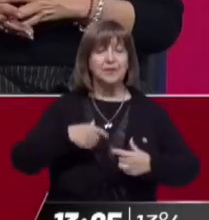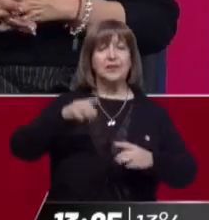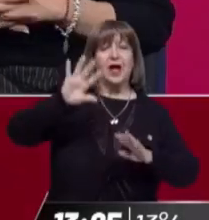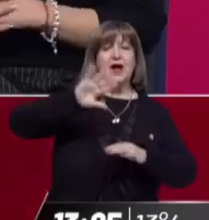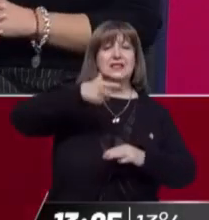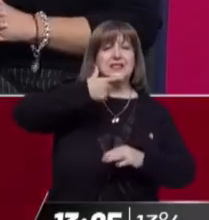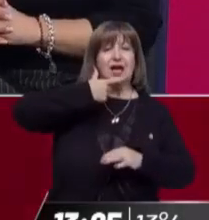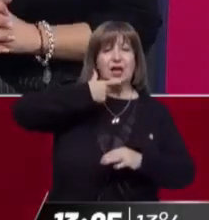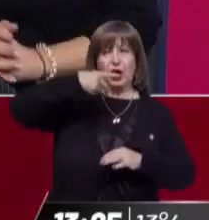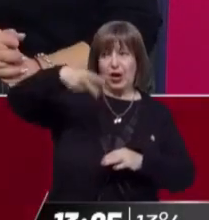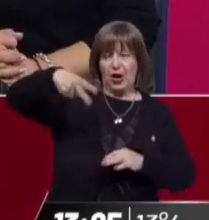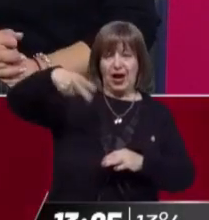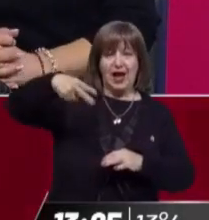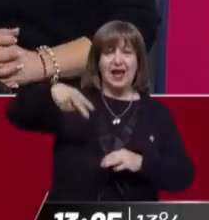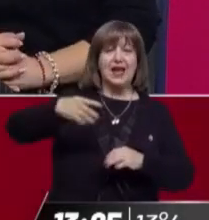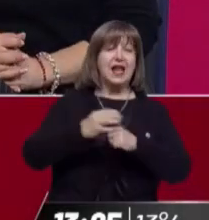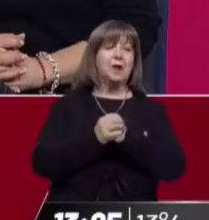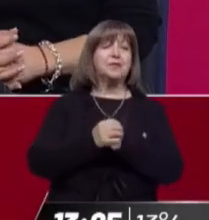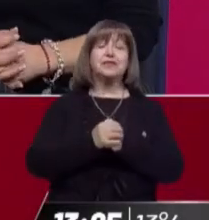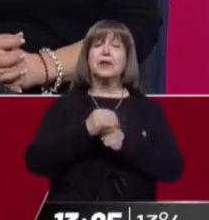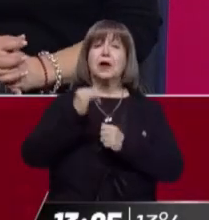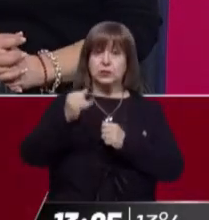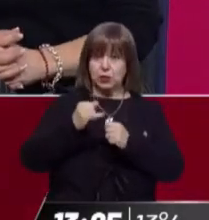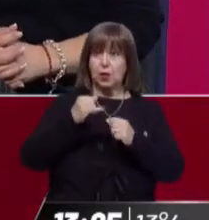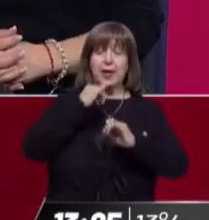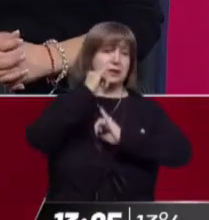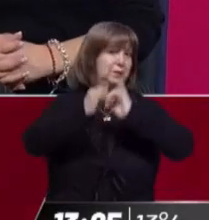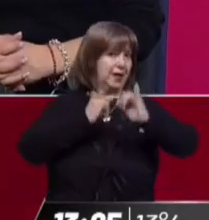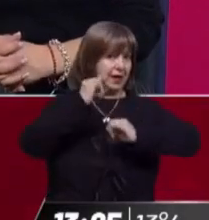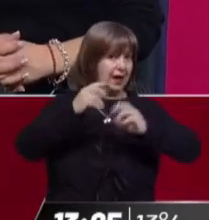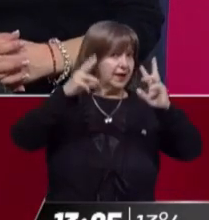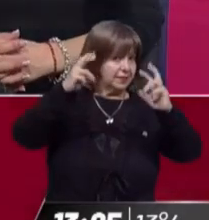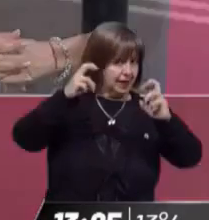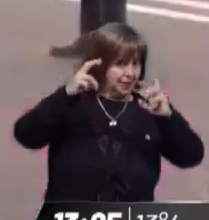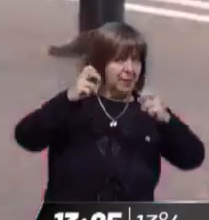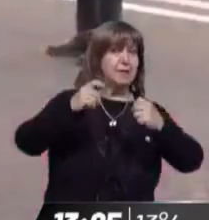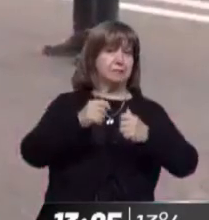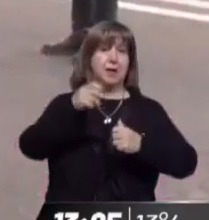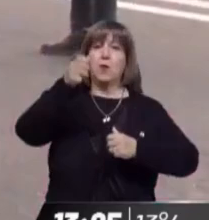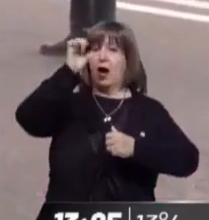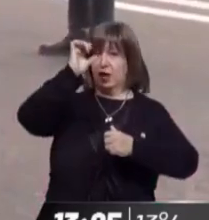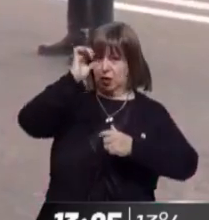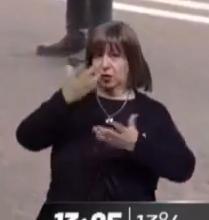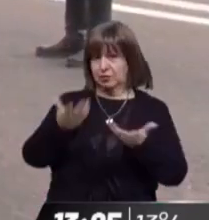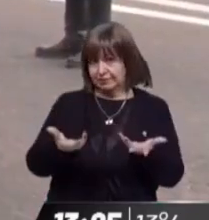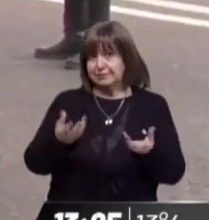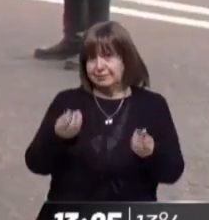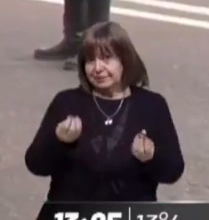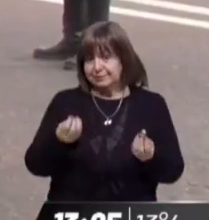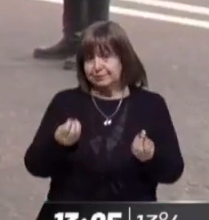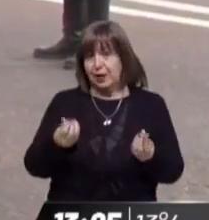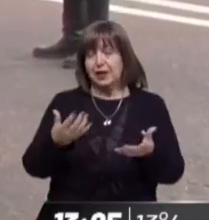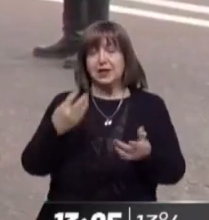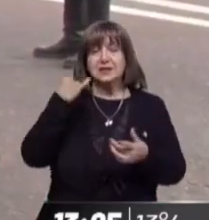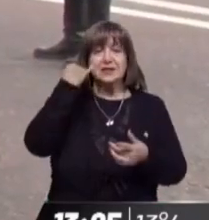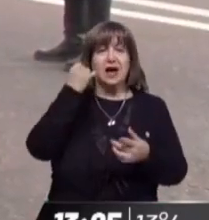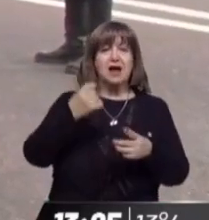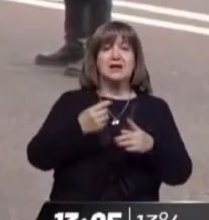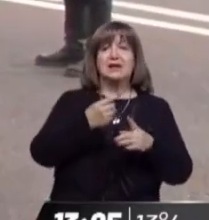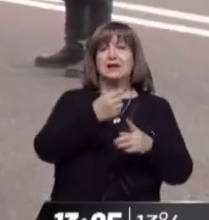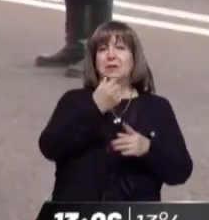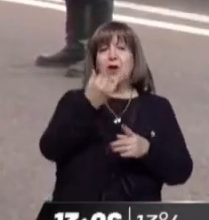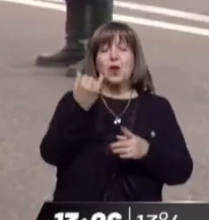Sergio, Noelia, ¿cómo están? Un placer acompañarlos. Claro, vamos a seguir con el tema porque bien lo decían ustedes, arranque de este fin de